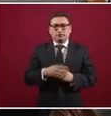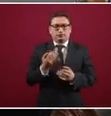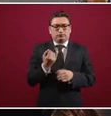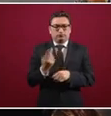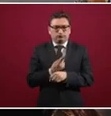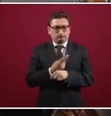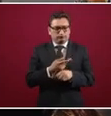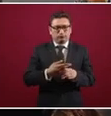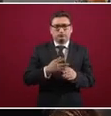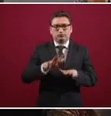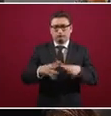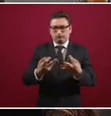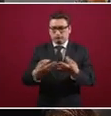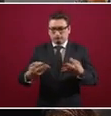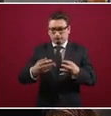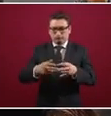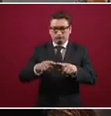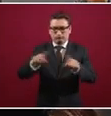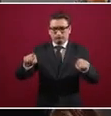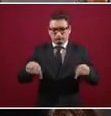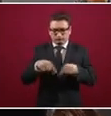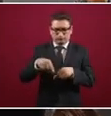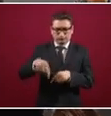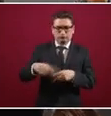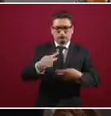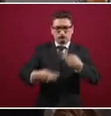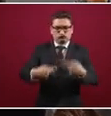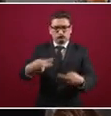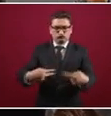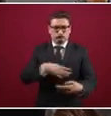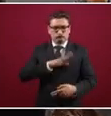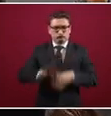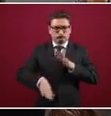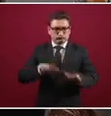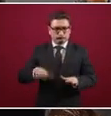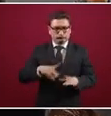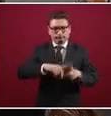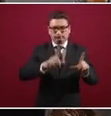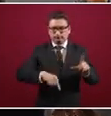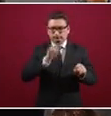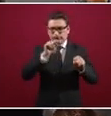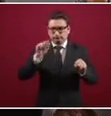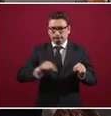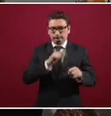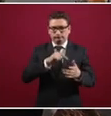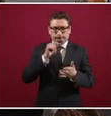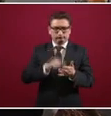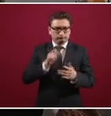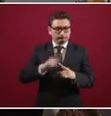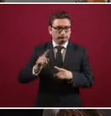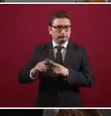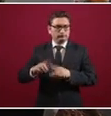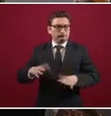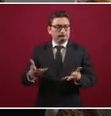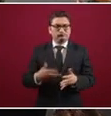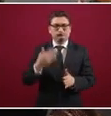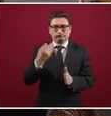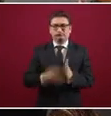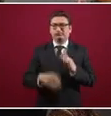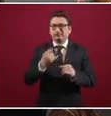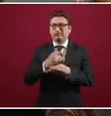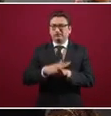de fuerzas clandestinas en el país partiendo de señalar que lamentablemente no existe información suficiente